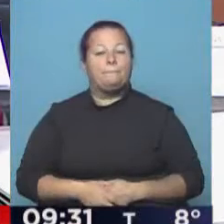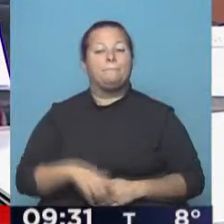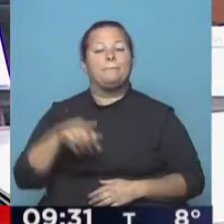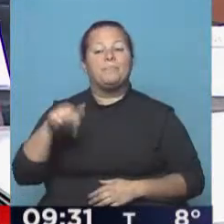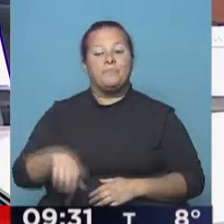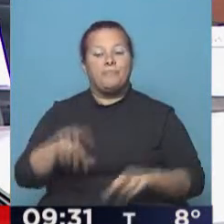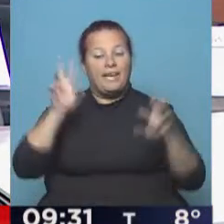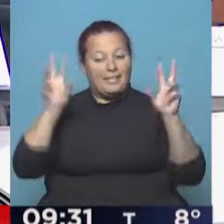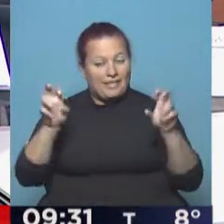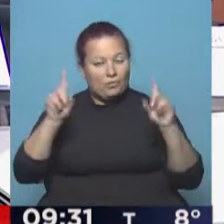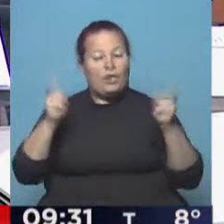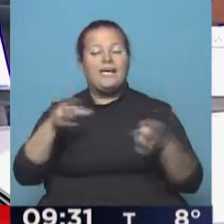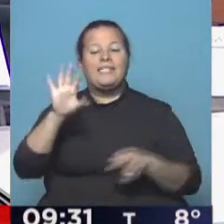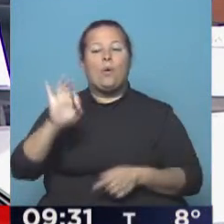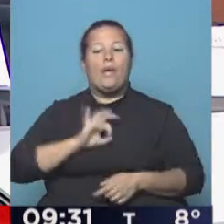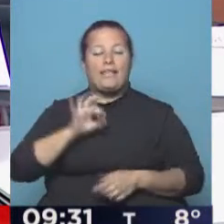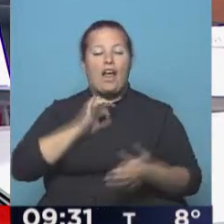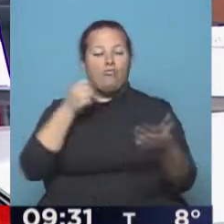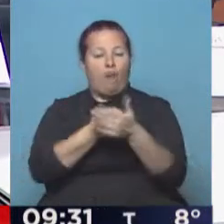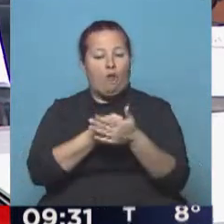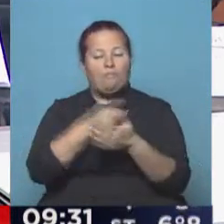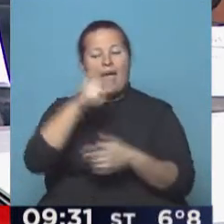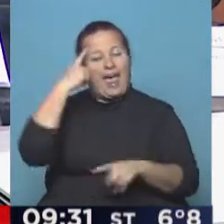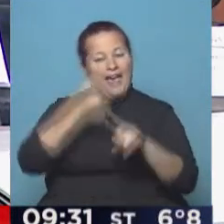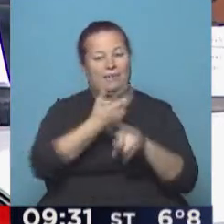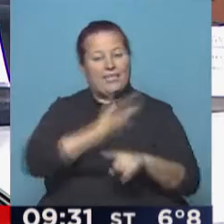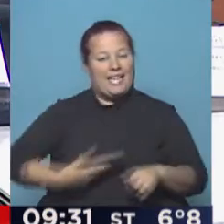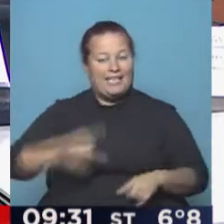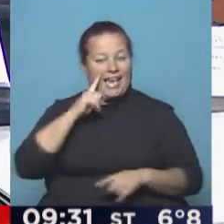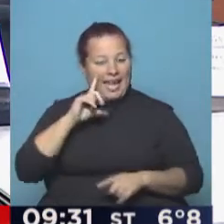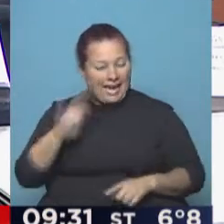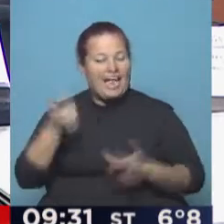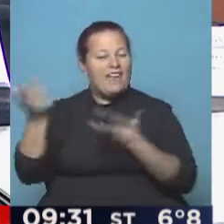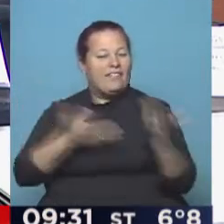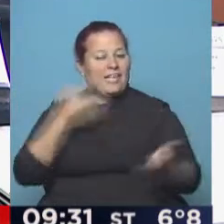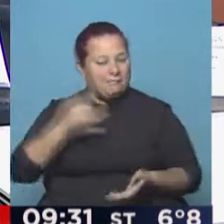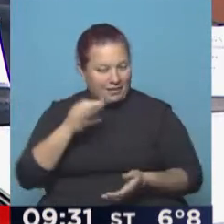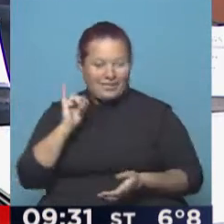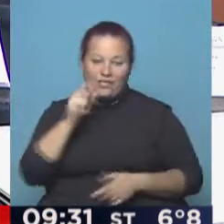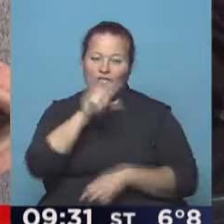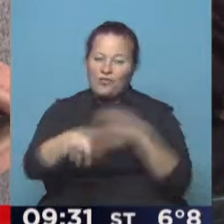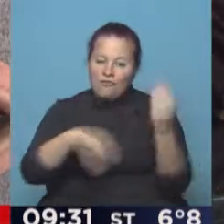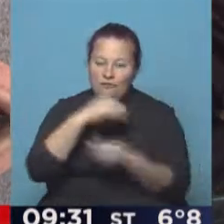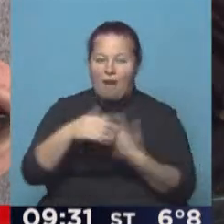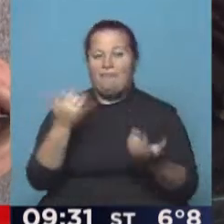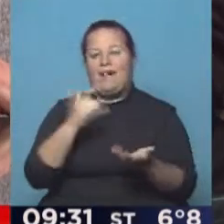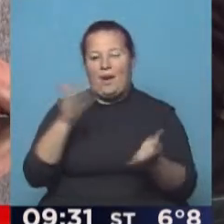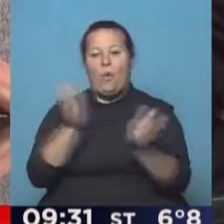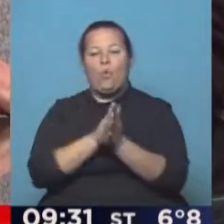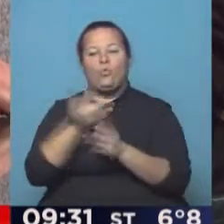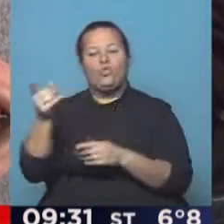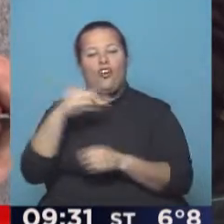está en uno de nuestros títulos a 50 años del golpe al expresidente Ilia y tenemos invitados de lujo hoy. A su familia, ni más ni menos, Claro. junto a